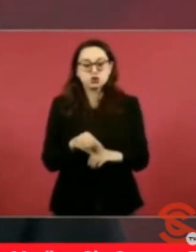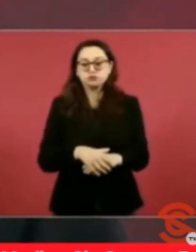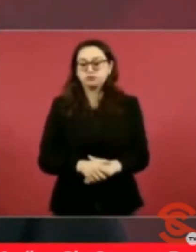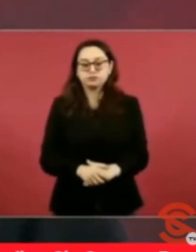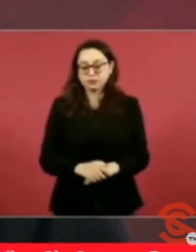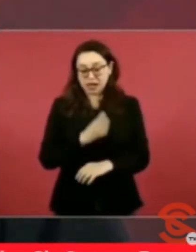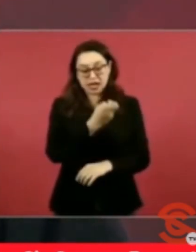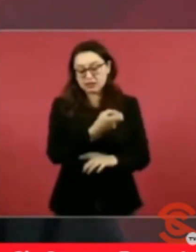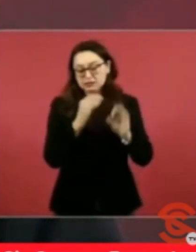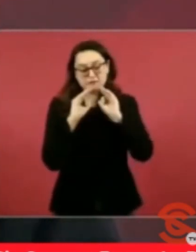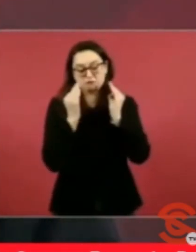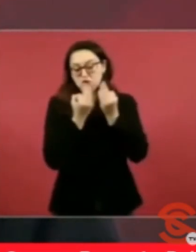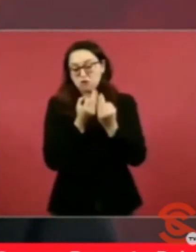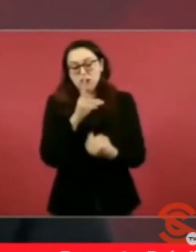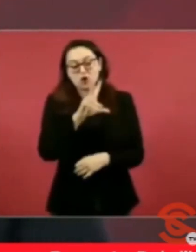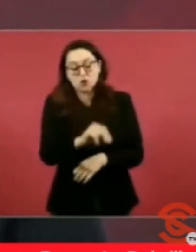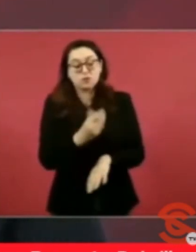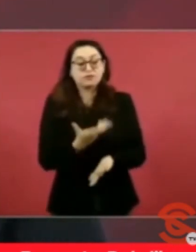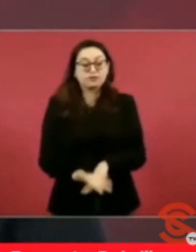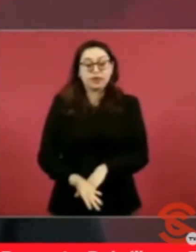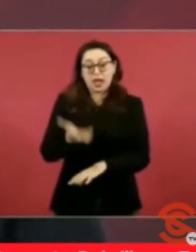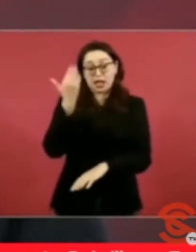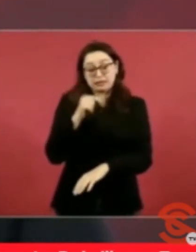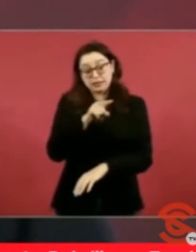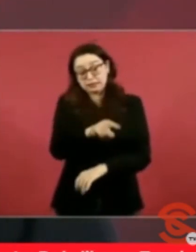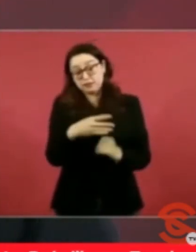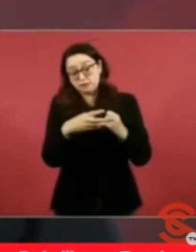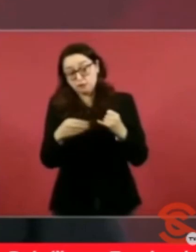el gobernador de Florida,